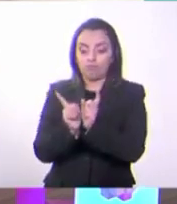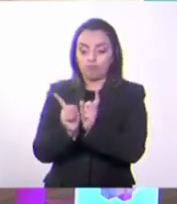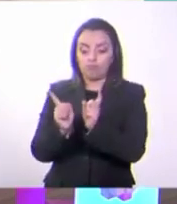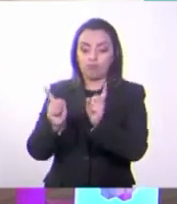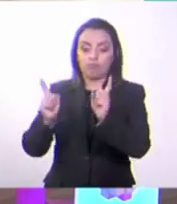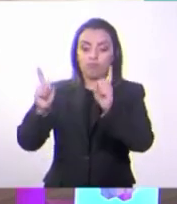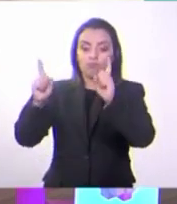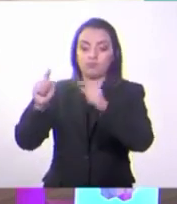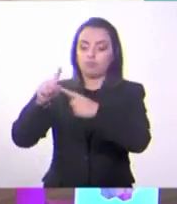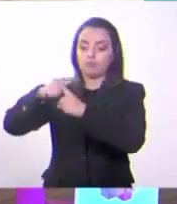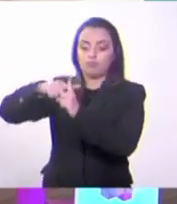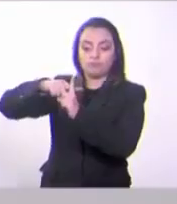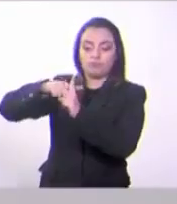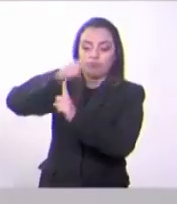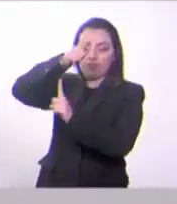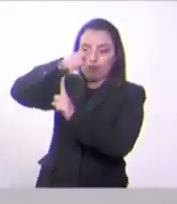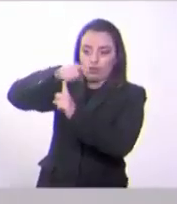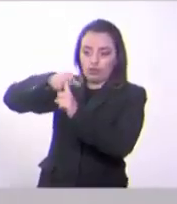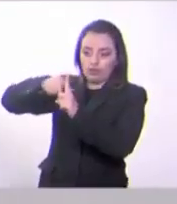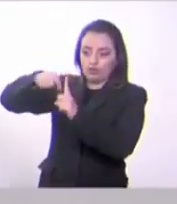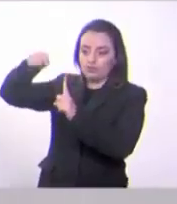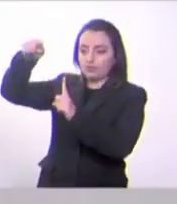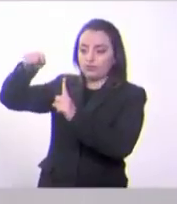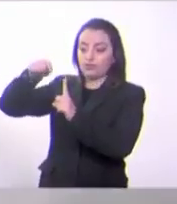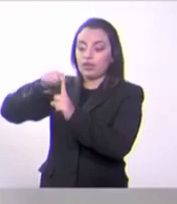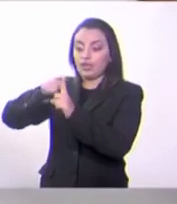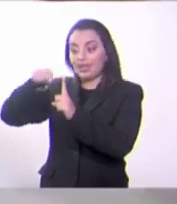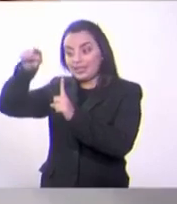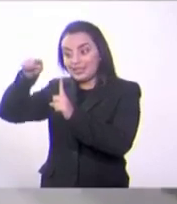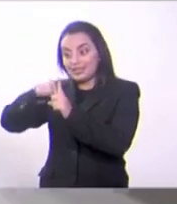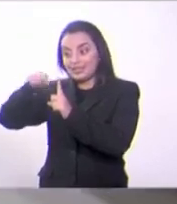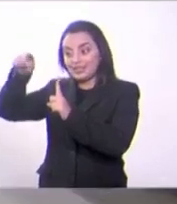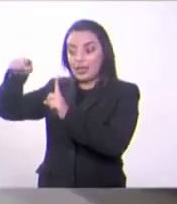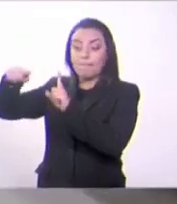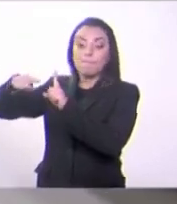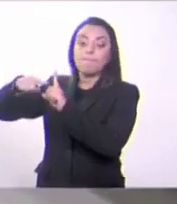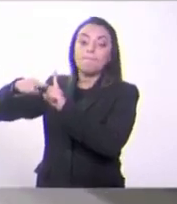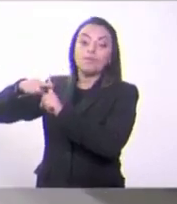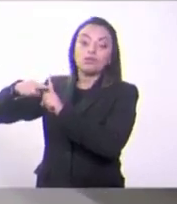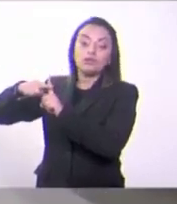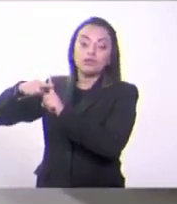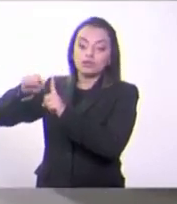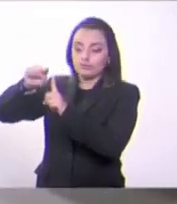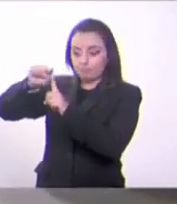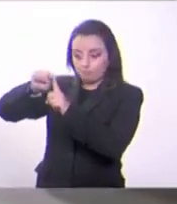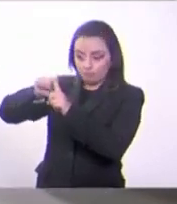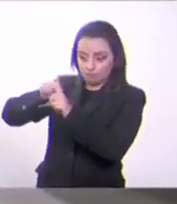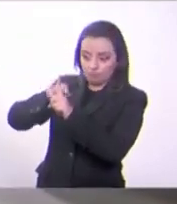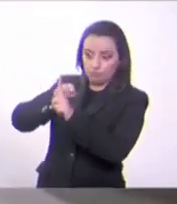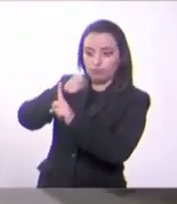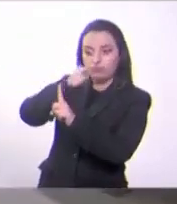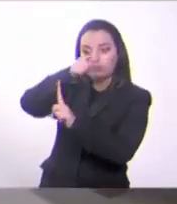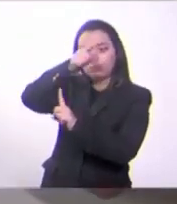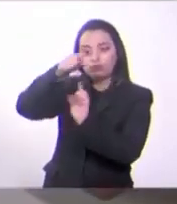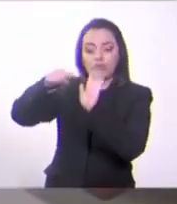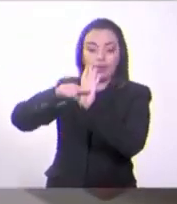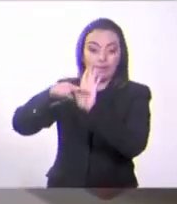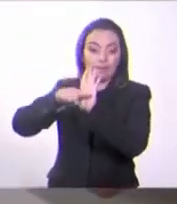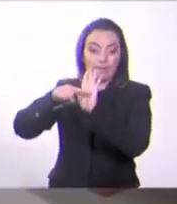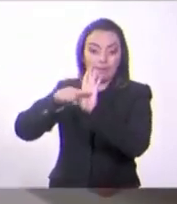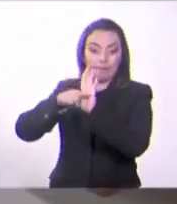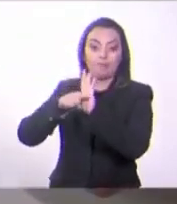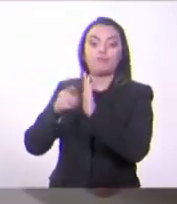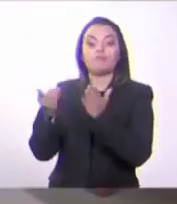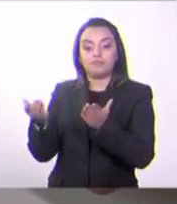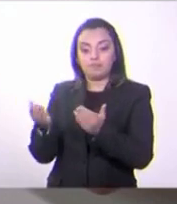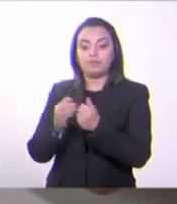¿verdad? Hay uno positivo y está su opuesto. ¿Qué tal Tiene con- la misma imagen. Sí, ¿qué tal con 1 y menos 1? 1 y menos 1 también tienen la misma